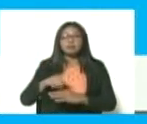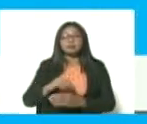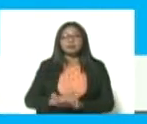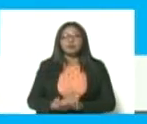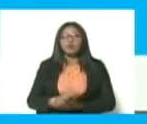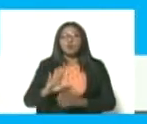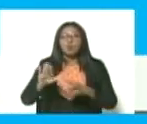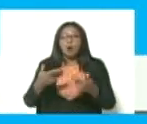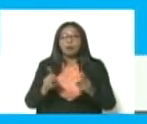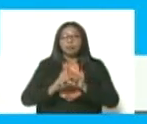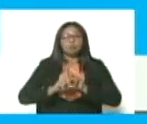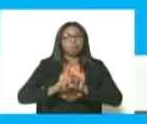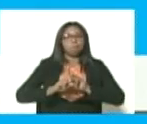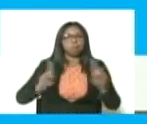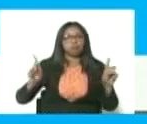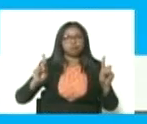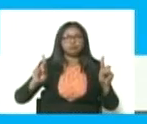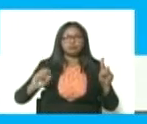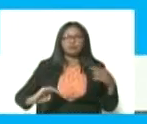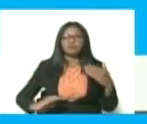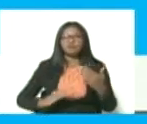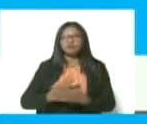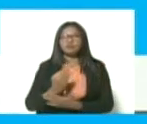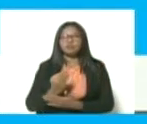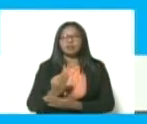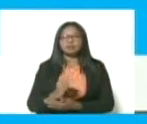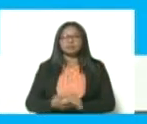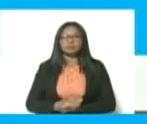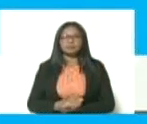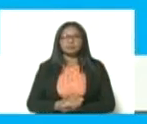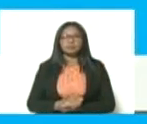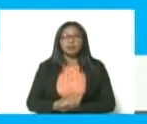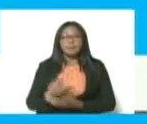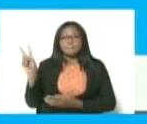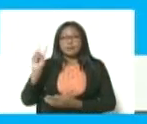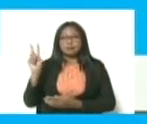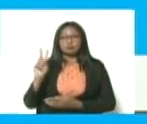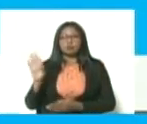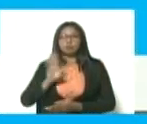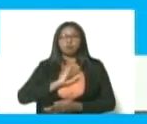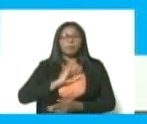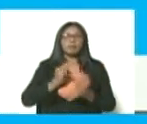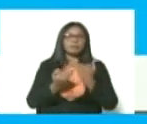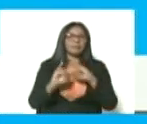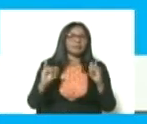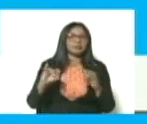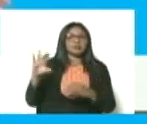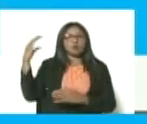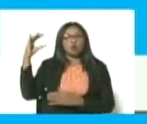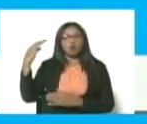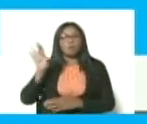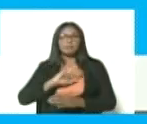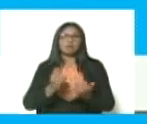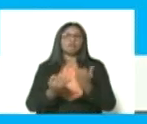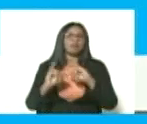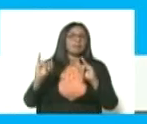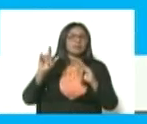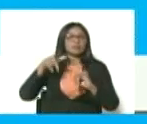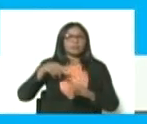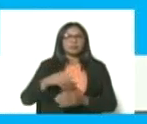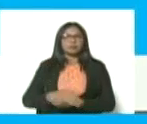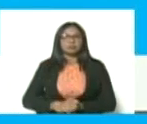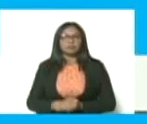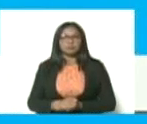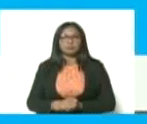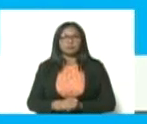separación, que se funda, o mejor dicho, que Venezuela toma su propio camino, Colombia toma su propio camino,